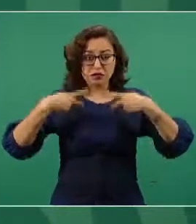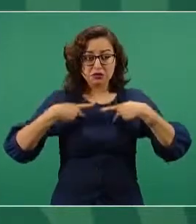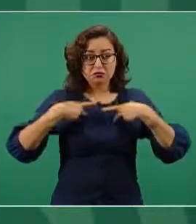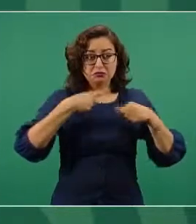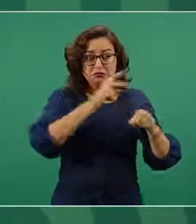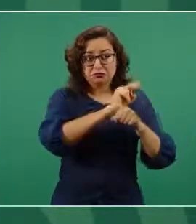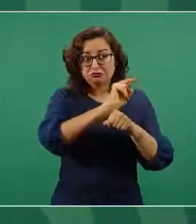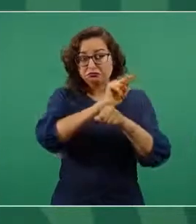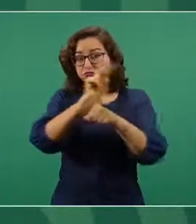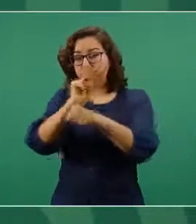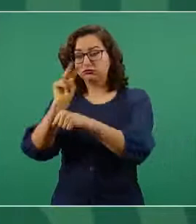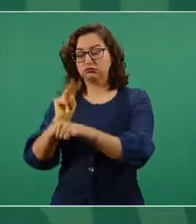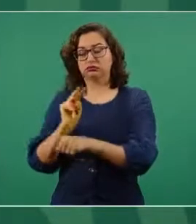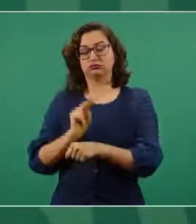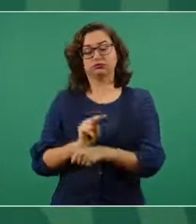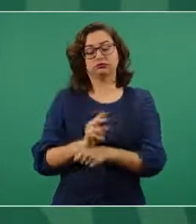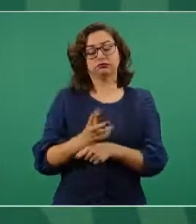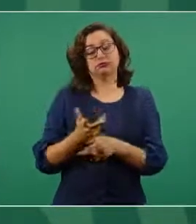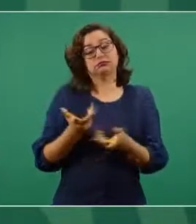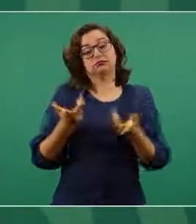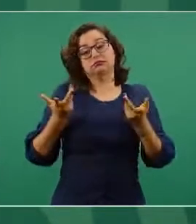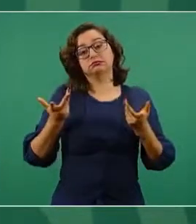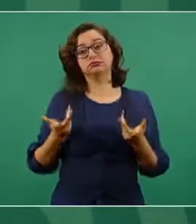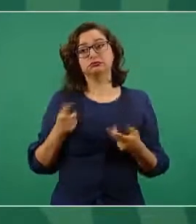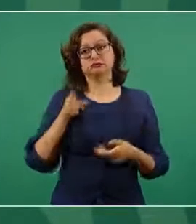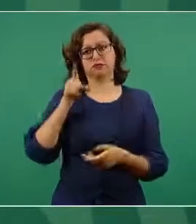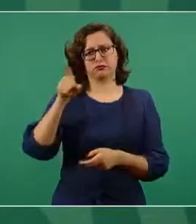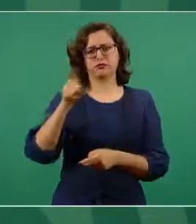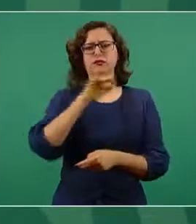presupuesto con este propósito.